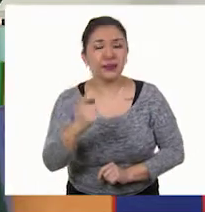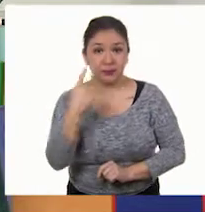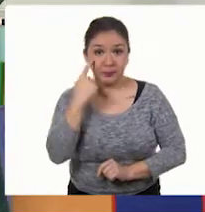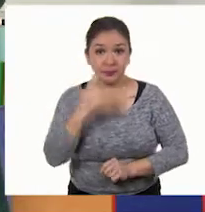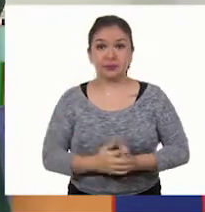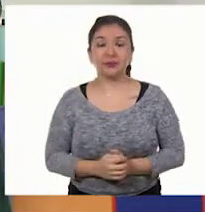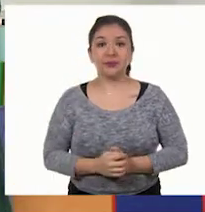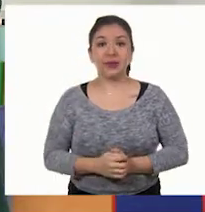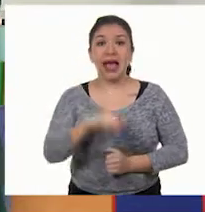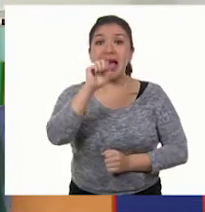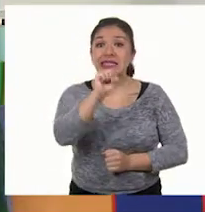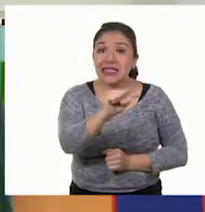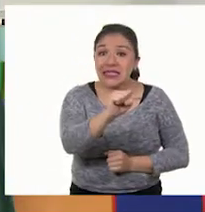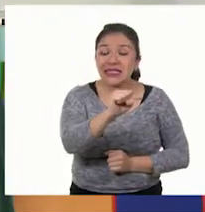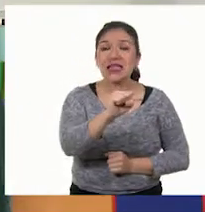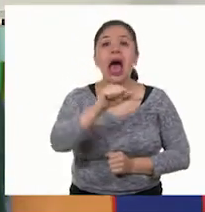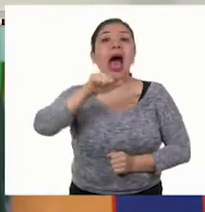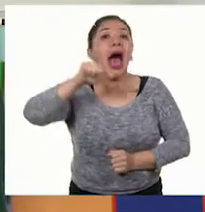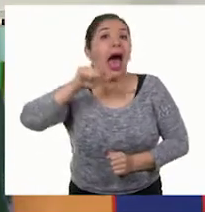la